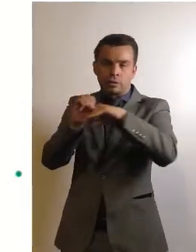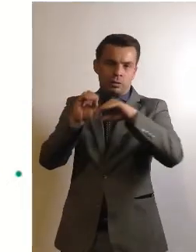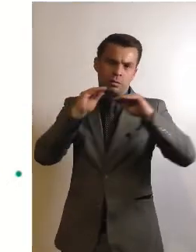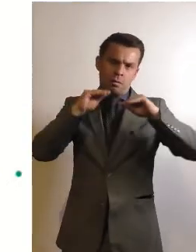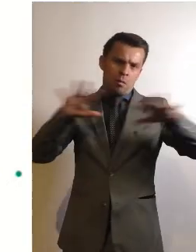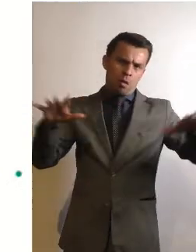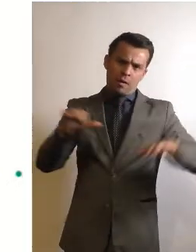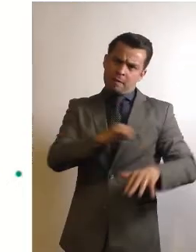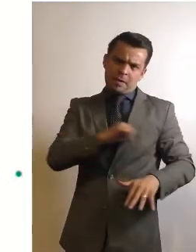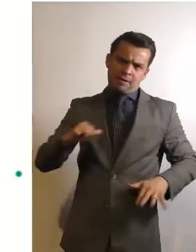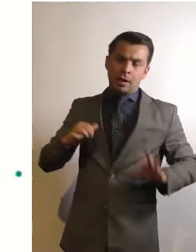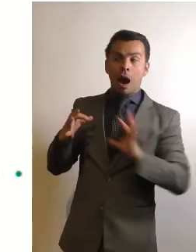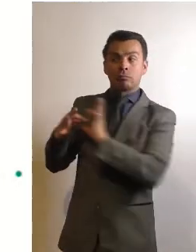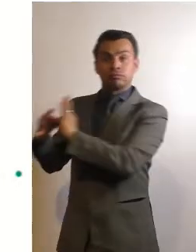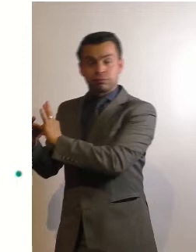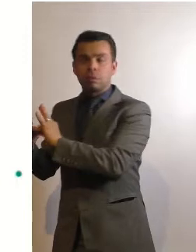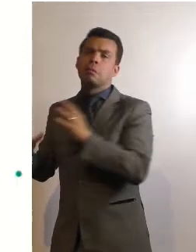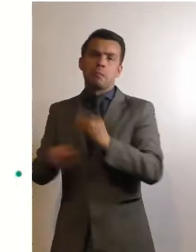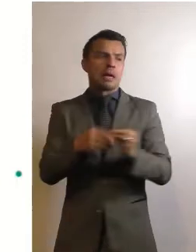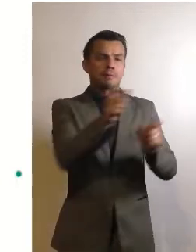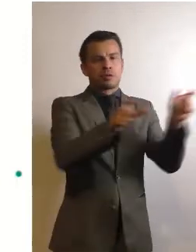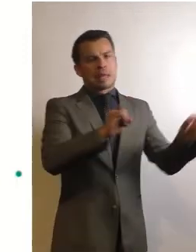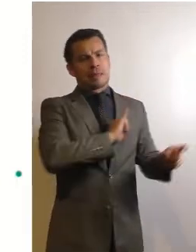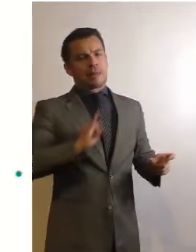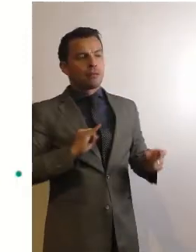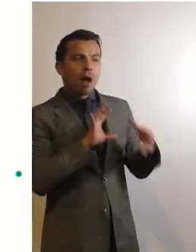la sociedad civil. Siguiente.